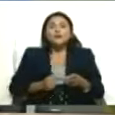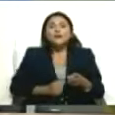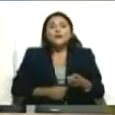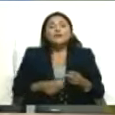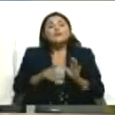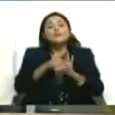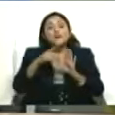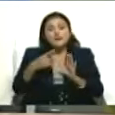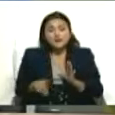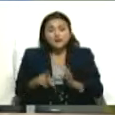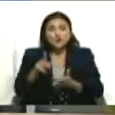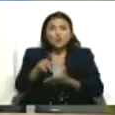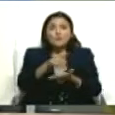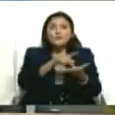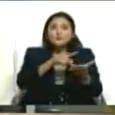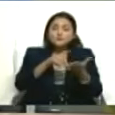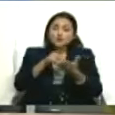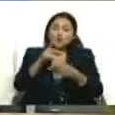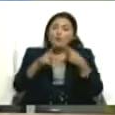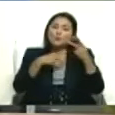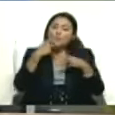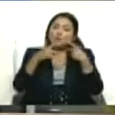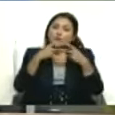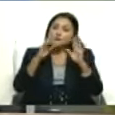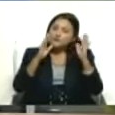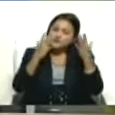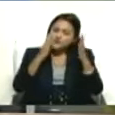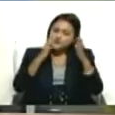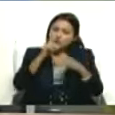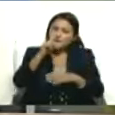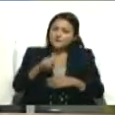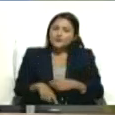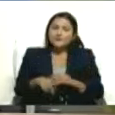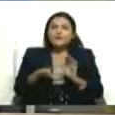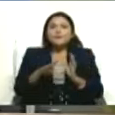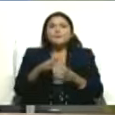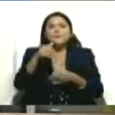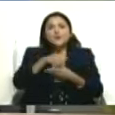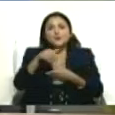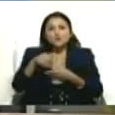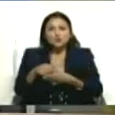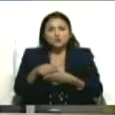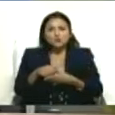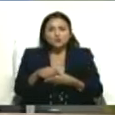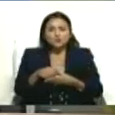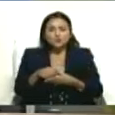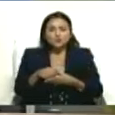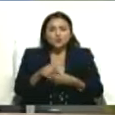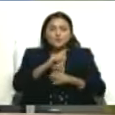la participación política y la celebración del referendo consultivo